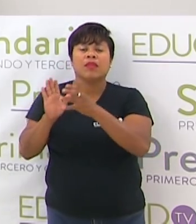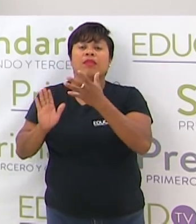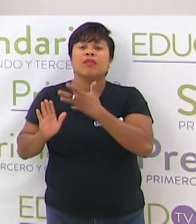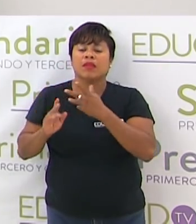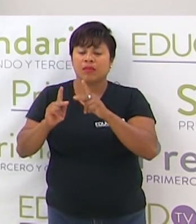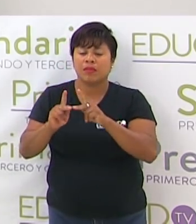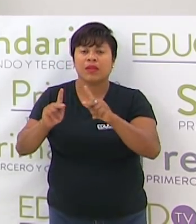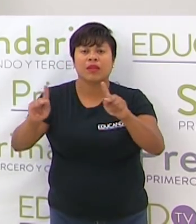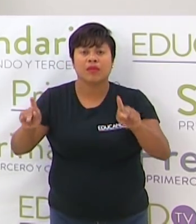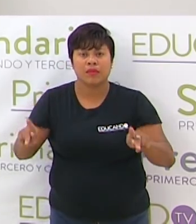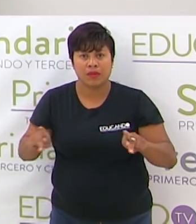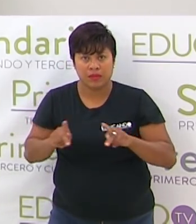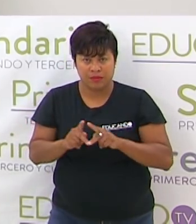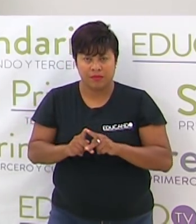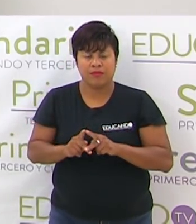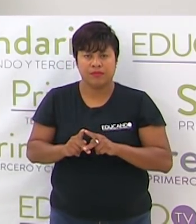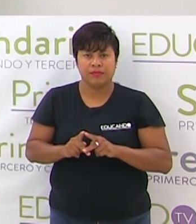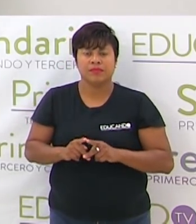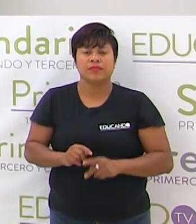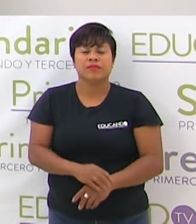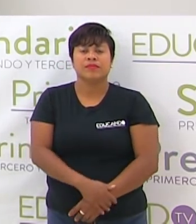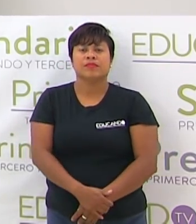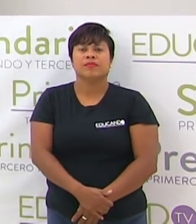un perímetro